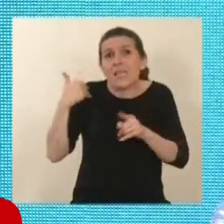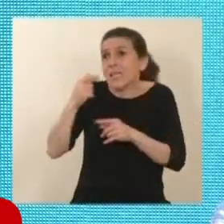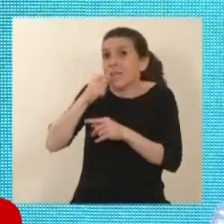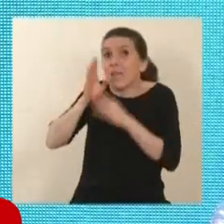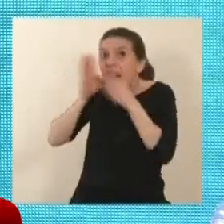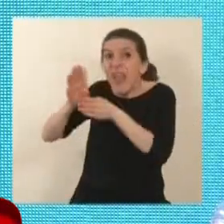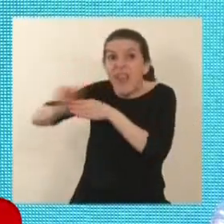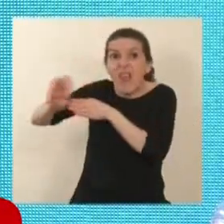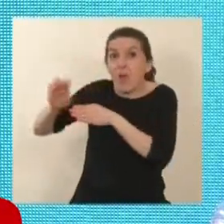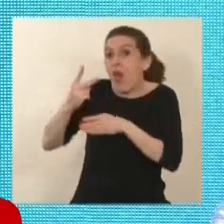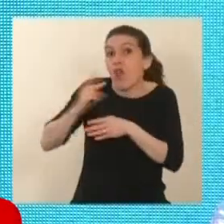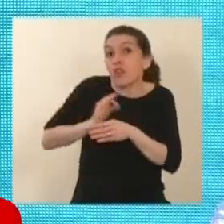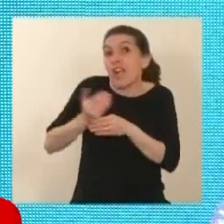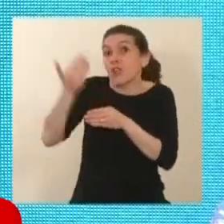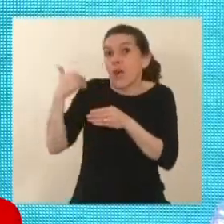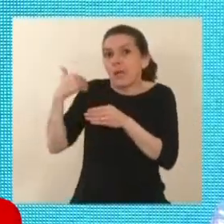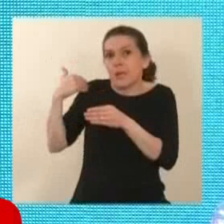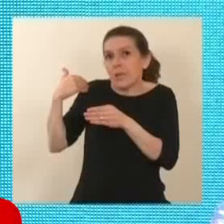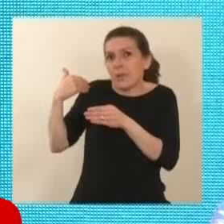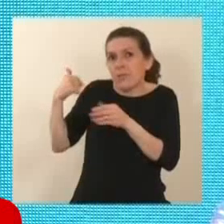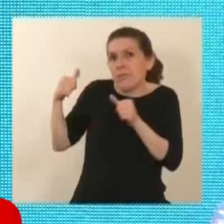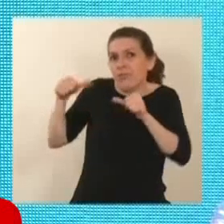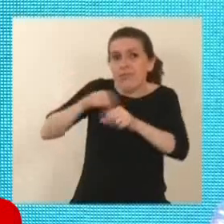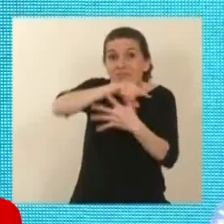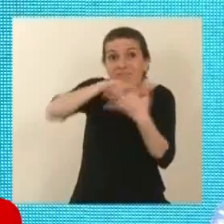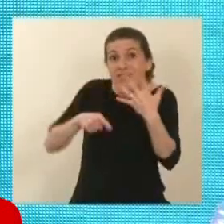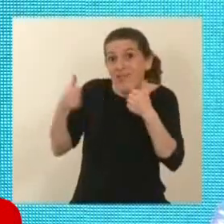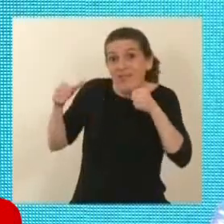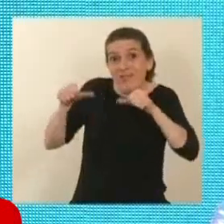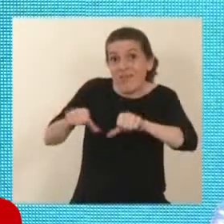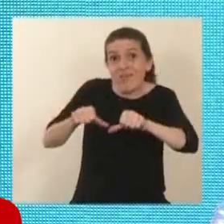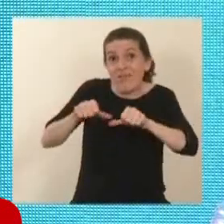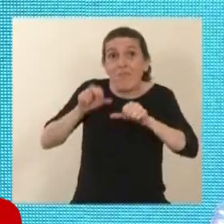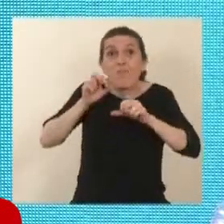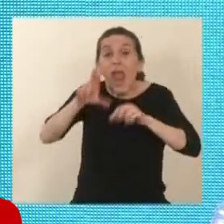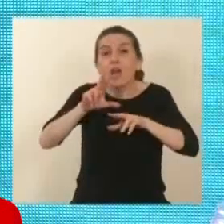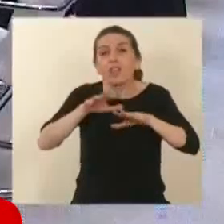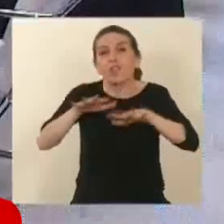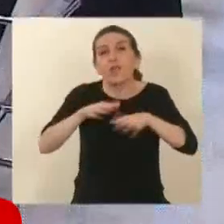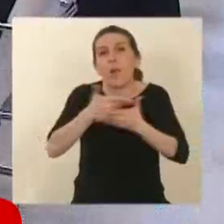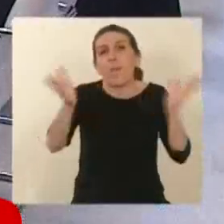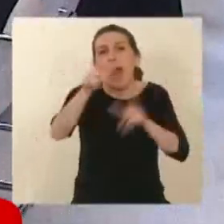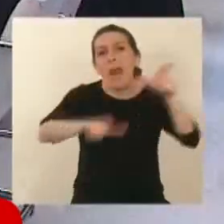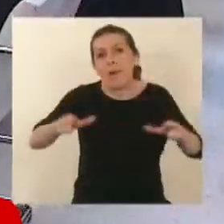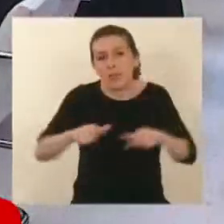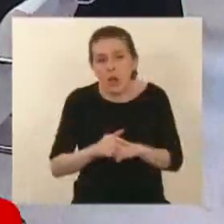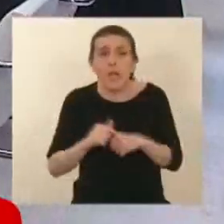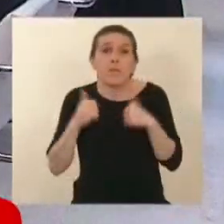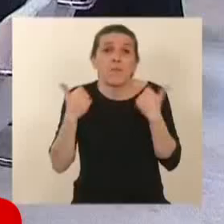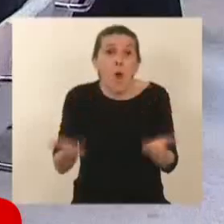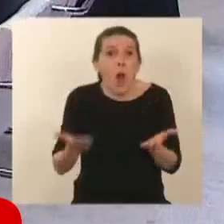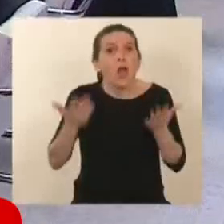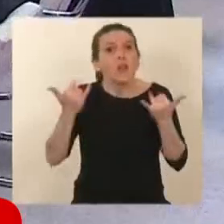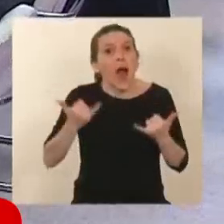seguido durante los 2 años previos, y eso implicaba obviamente una situación peor para la gente. Así que